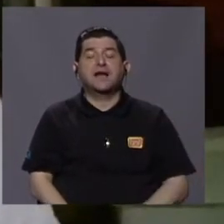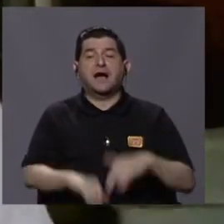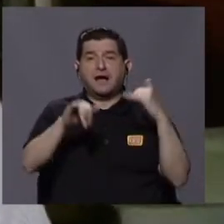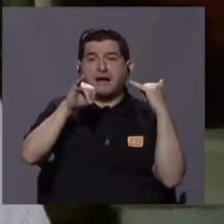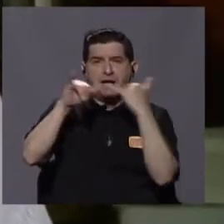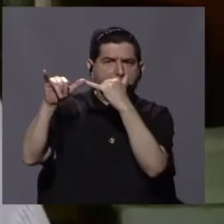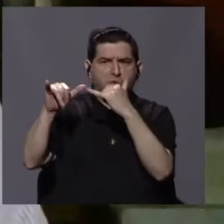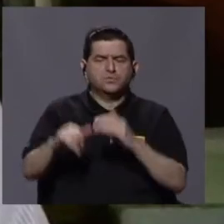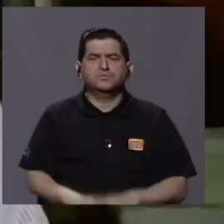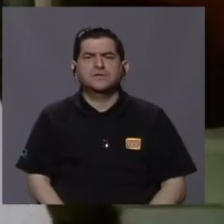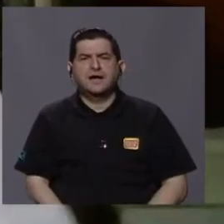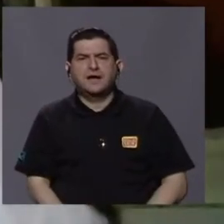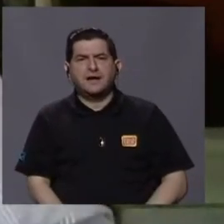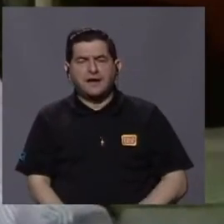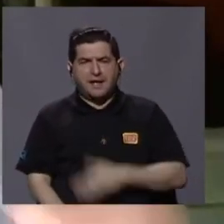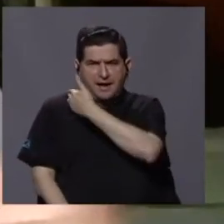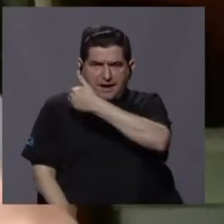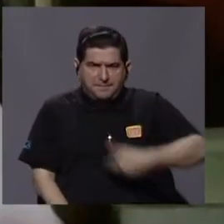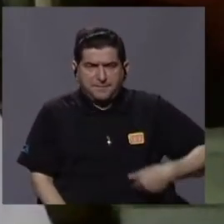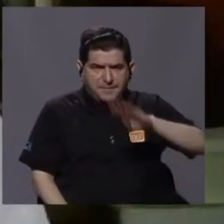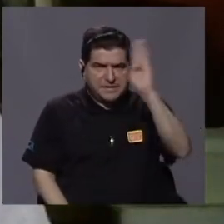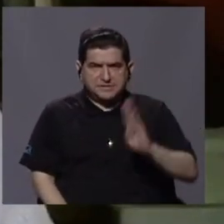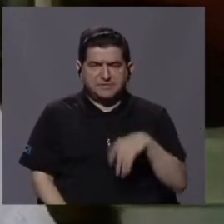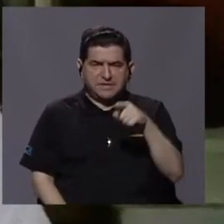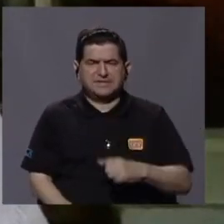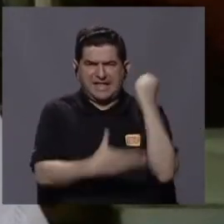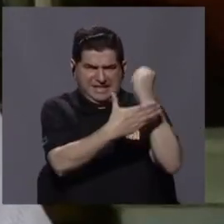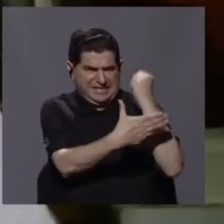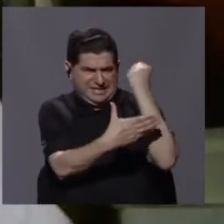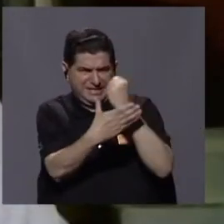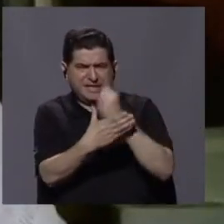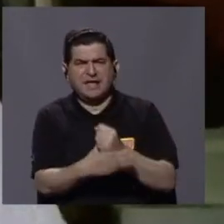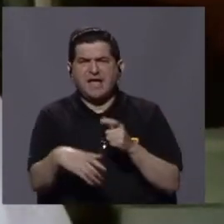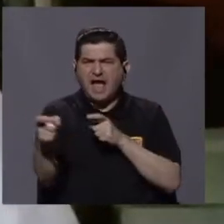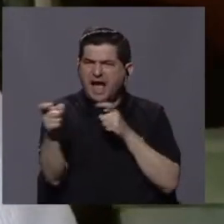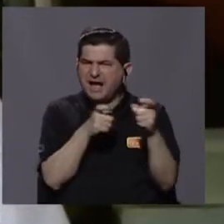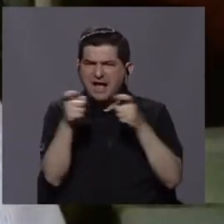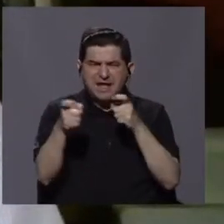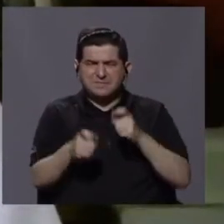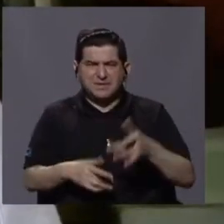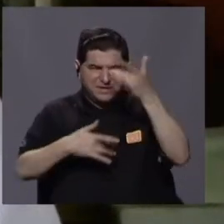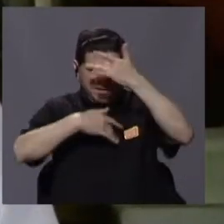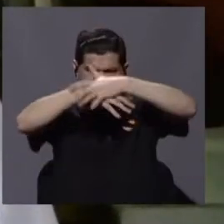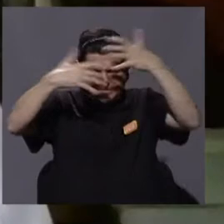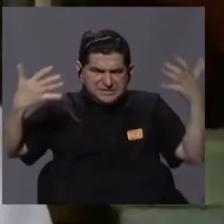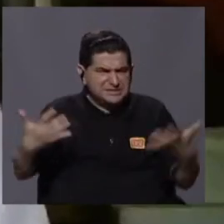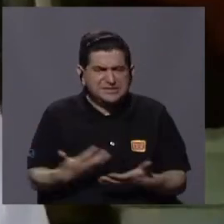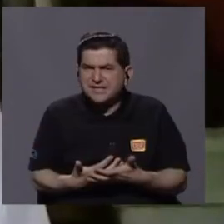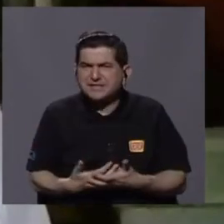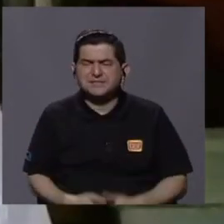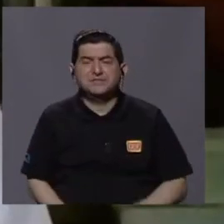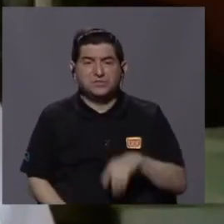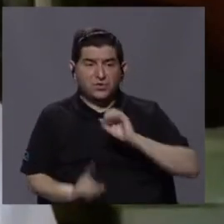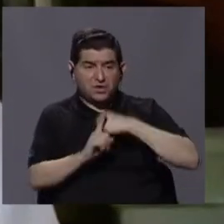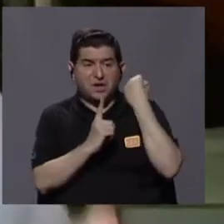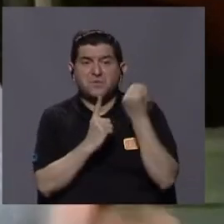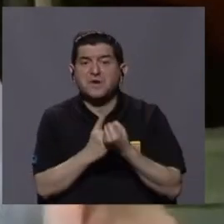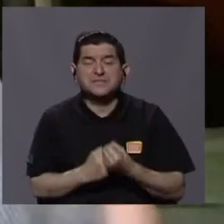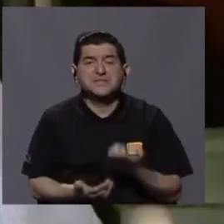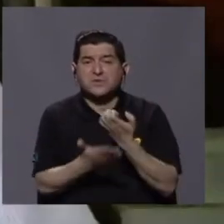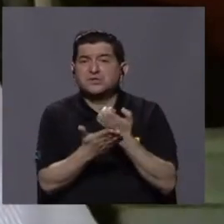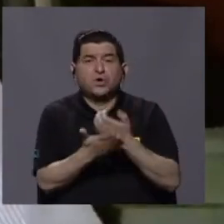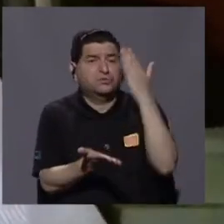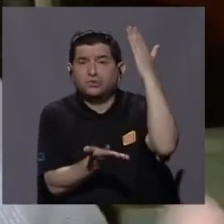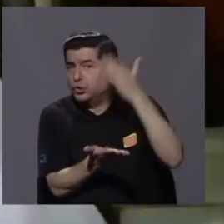de genocidio por haber administrado la pandemia de modo tal que la economía no se detenga y